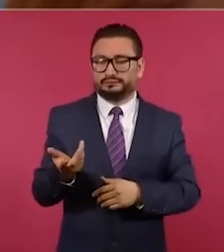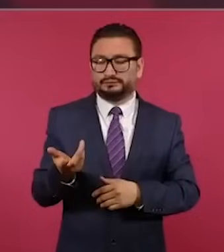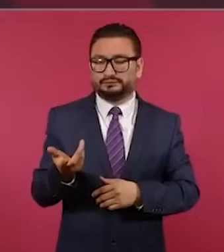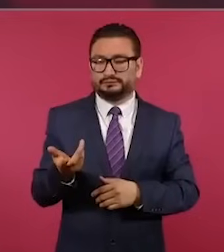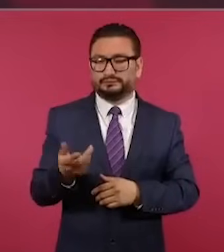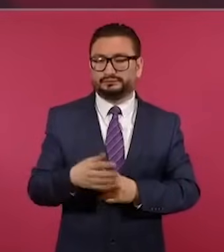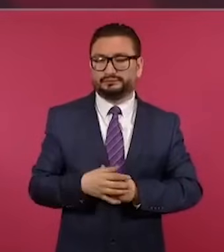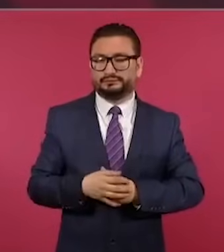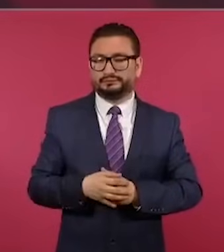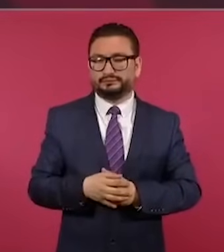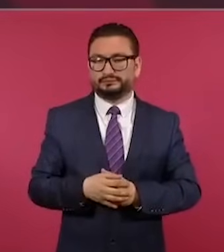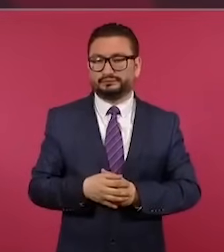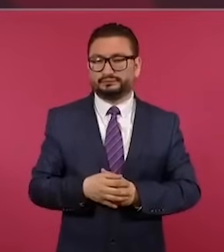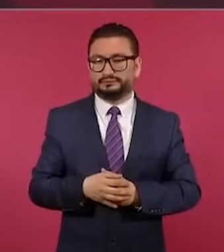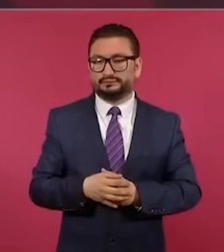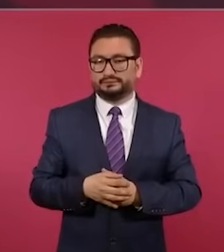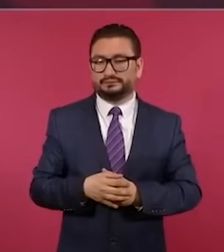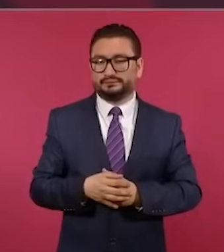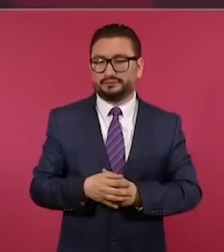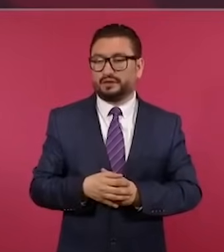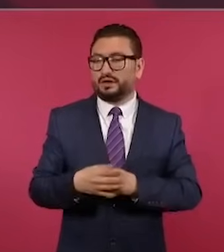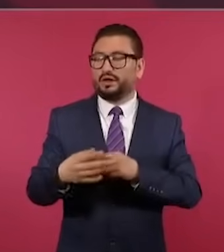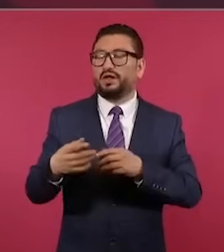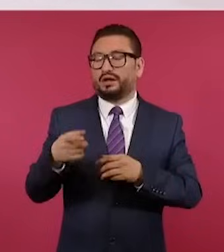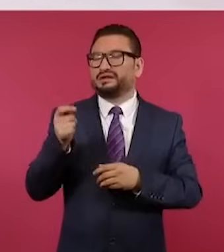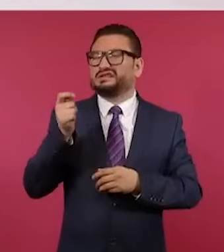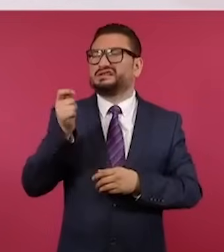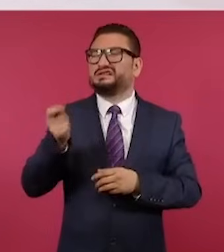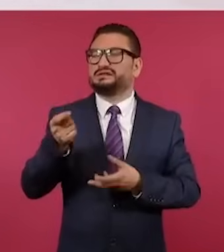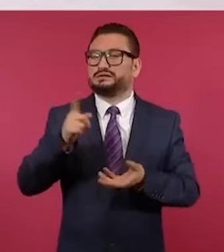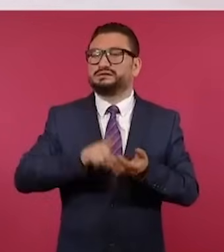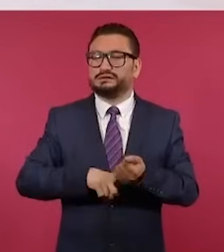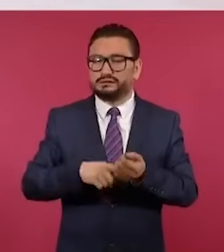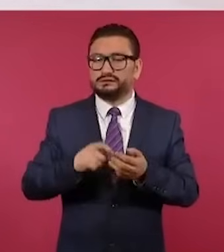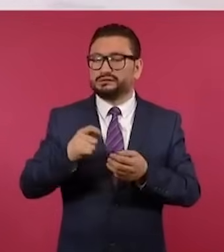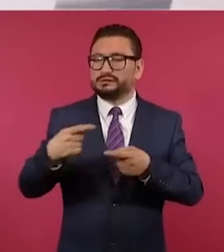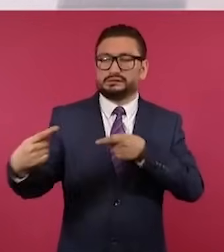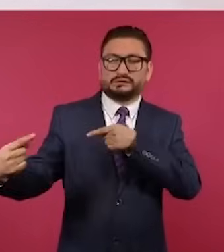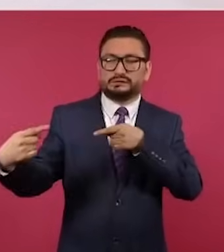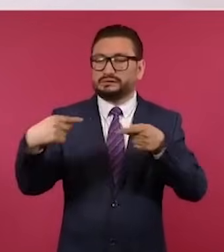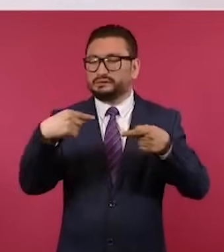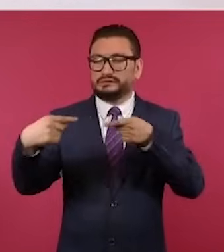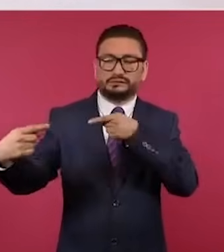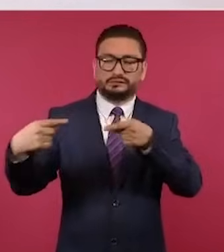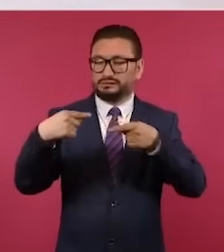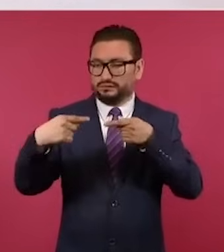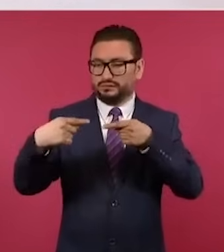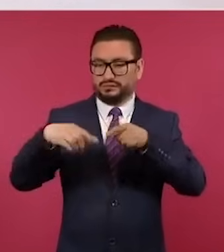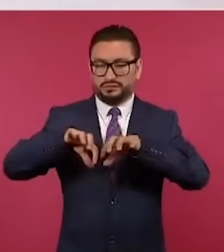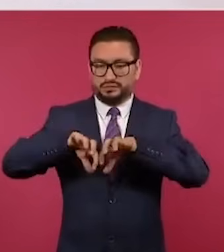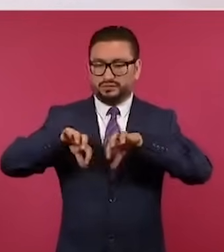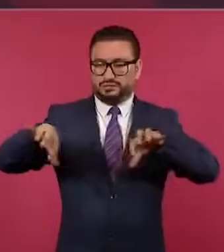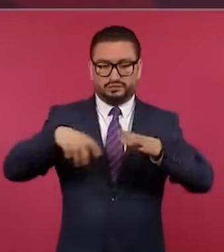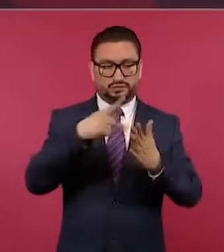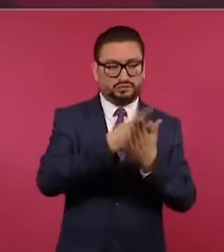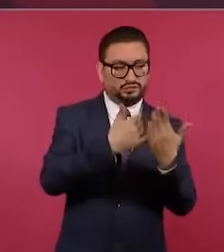es una lucha, una confrontación entre dos proyectos